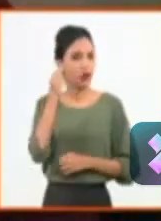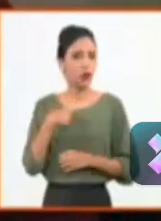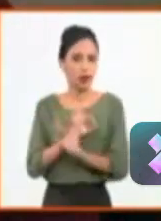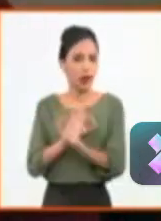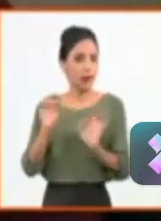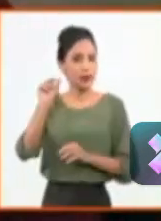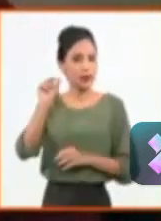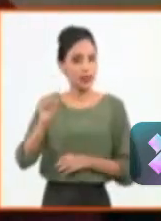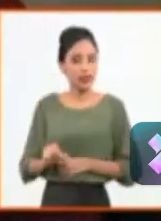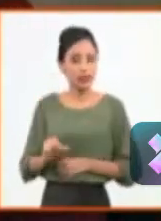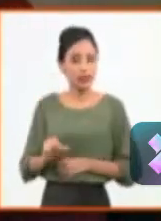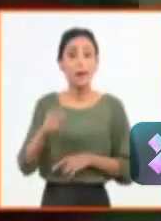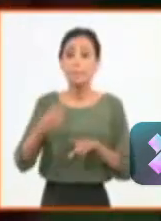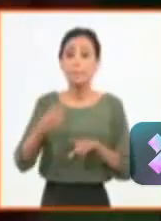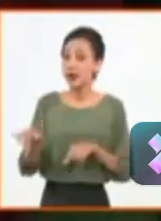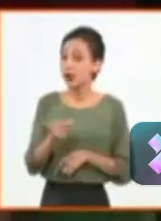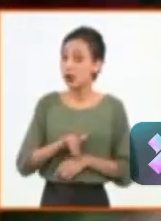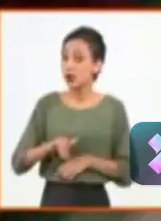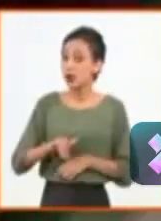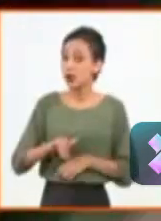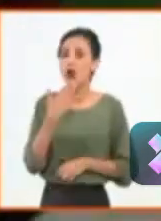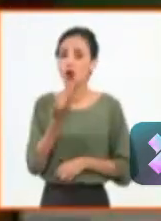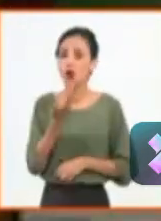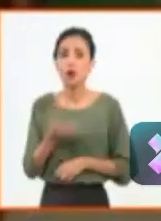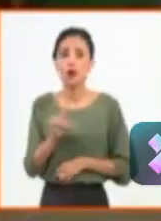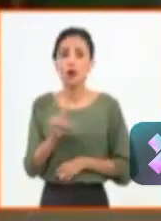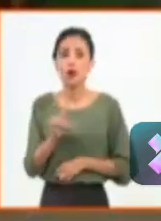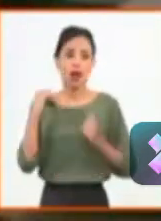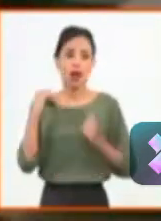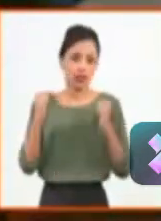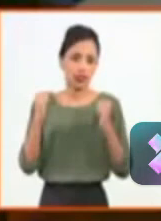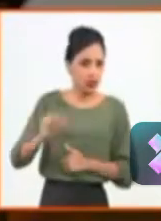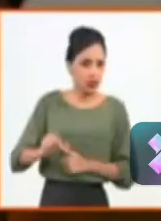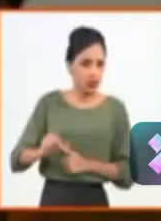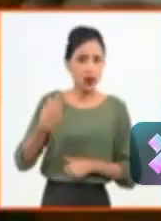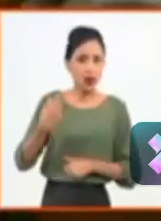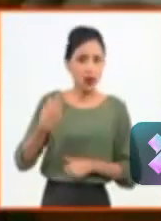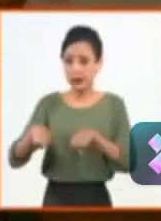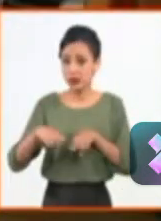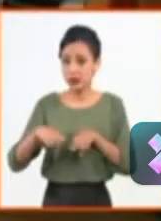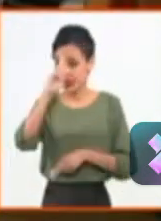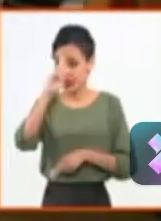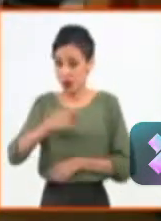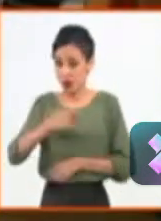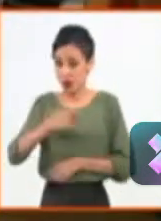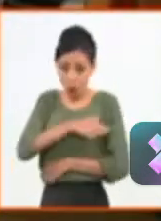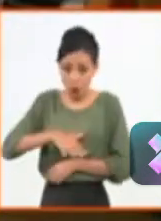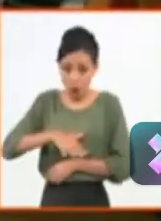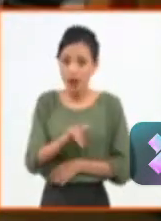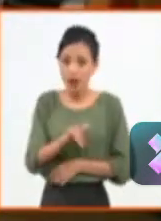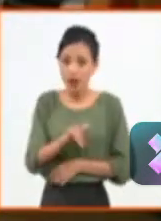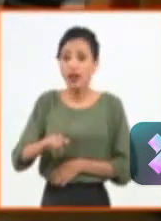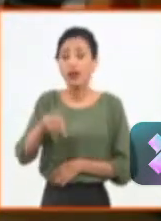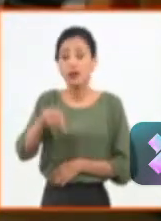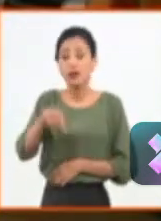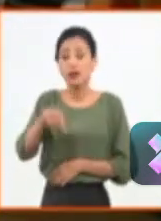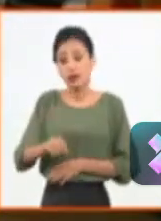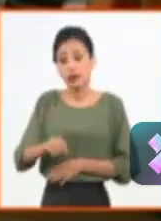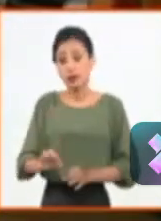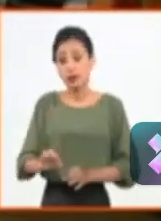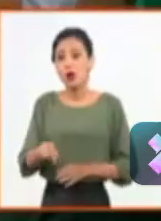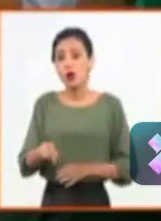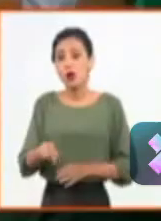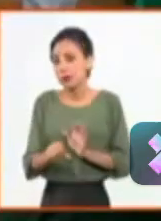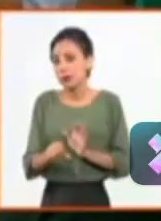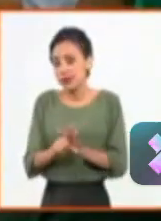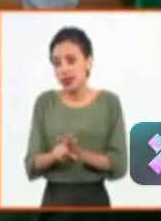todo el área de la dirección, la administración y salud pública, que realmente era un área que no era de inicio,